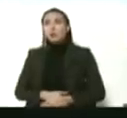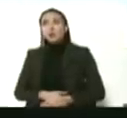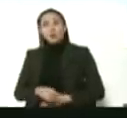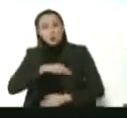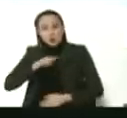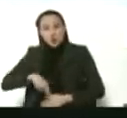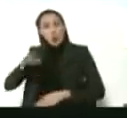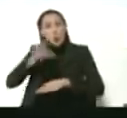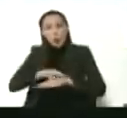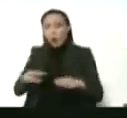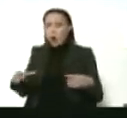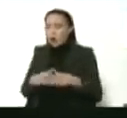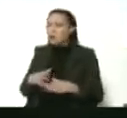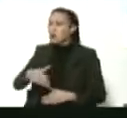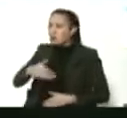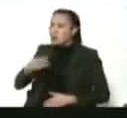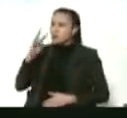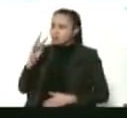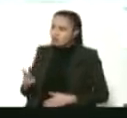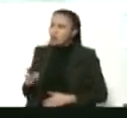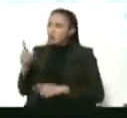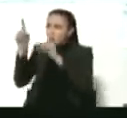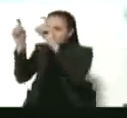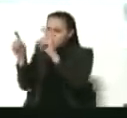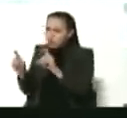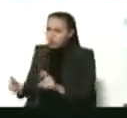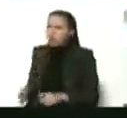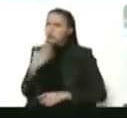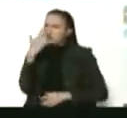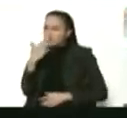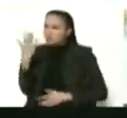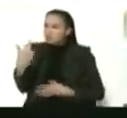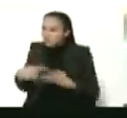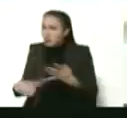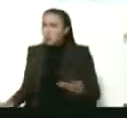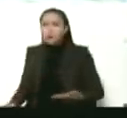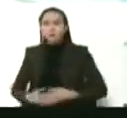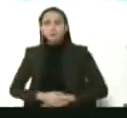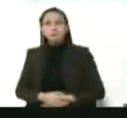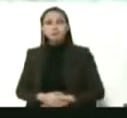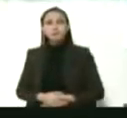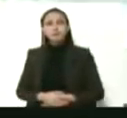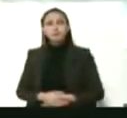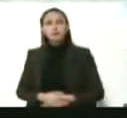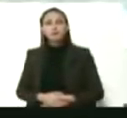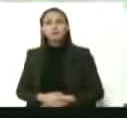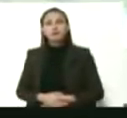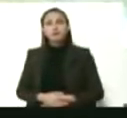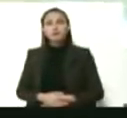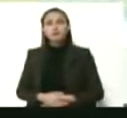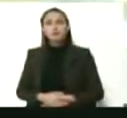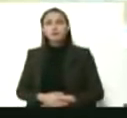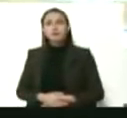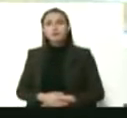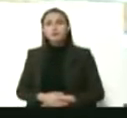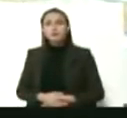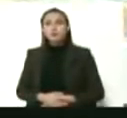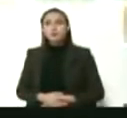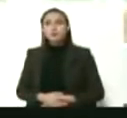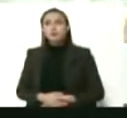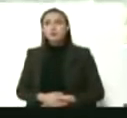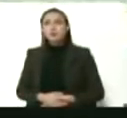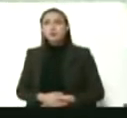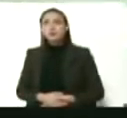Ajá, ¿cómo te sientes? Para verte. Respira, haz esto, haz aquello. Ta, pin. Bueno, vamos. Vamos